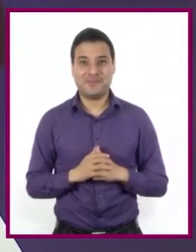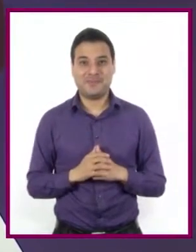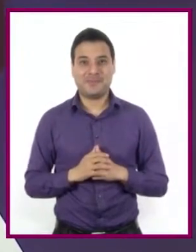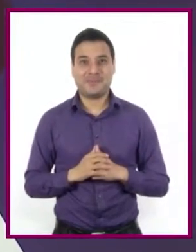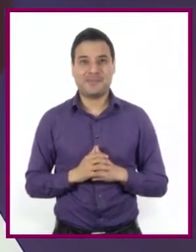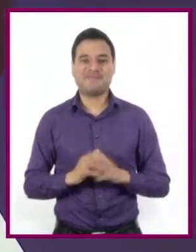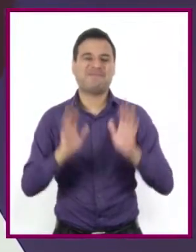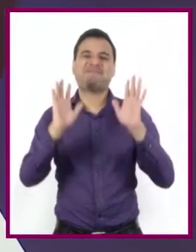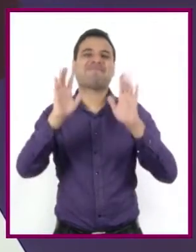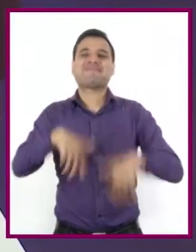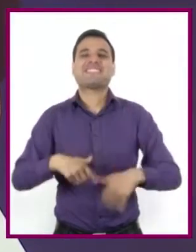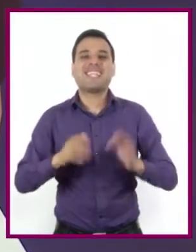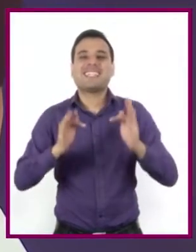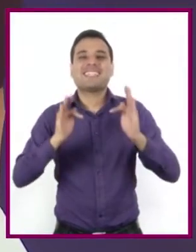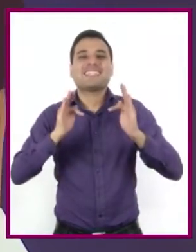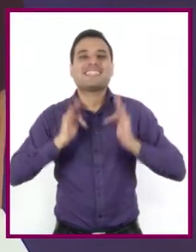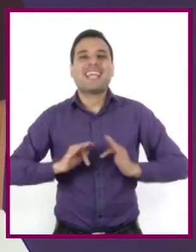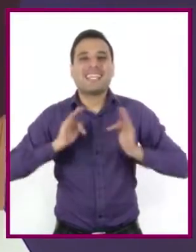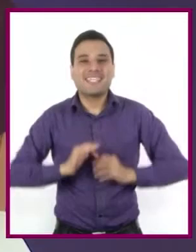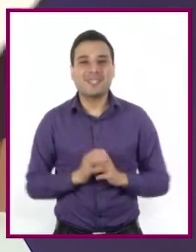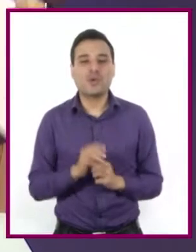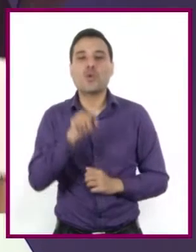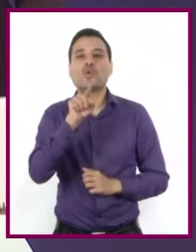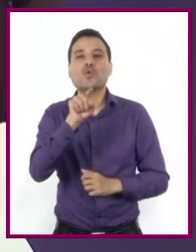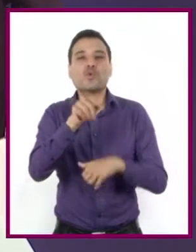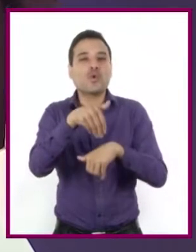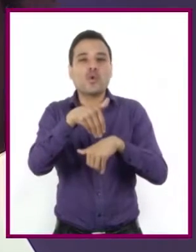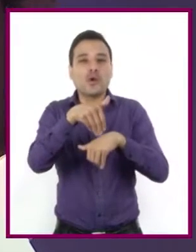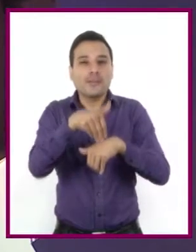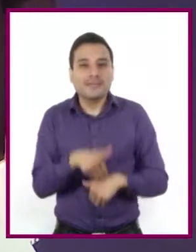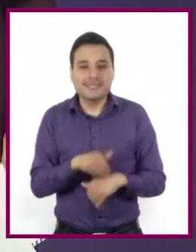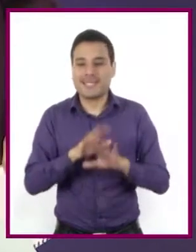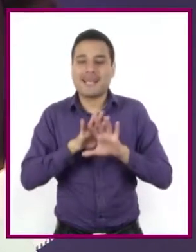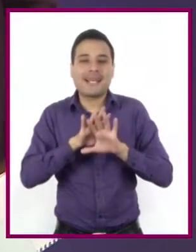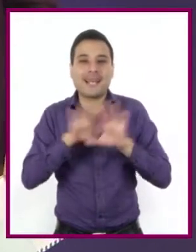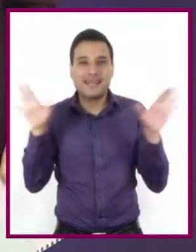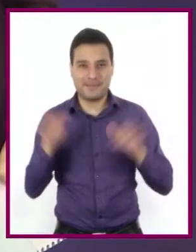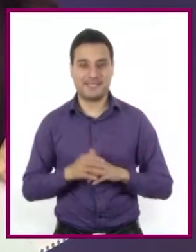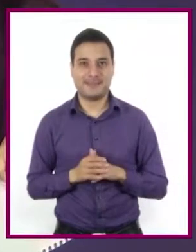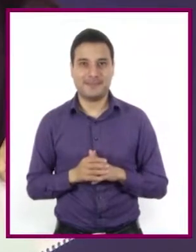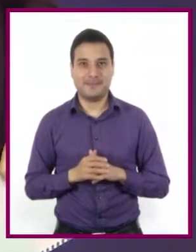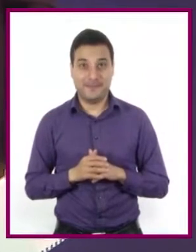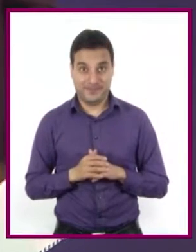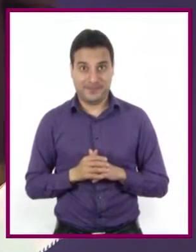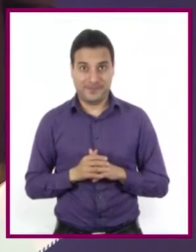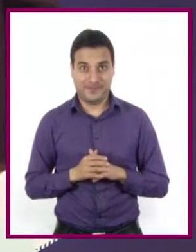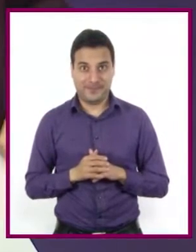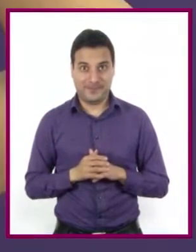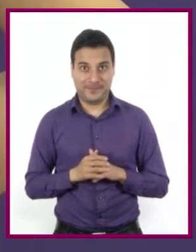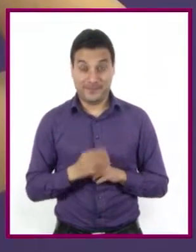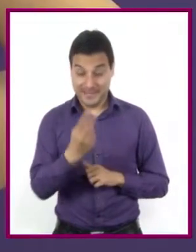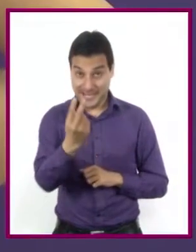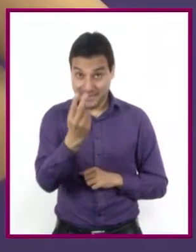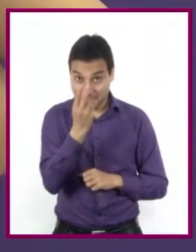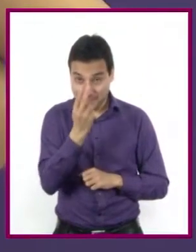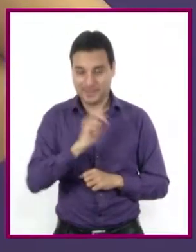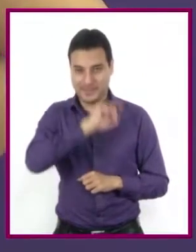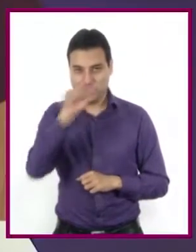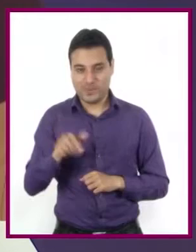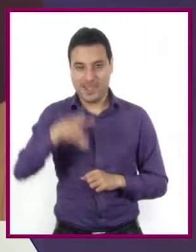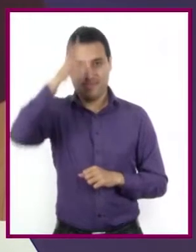No tienen de qué preocuparse, solo vayan siguiendo lo que les voy a indicar y observen cómo lo realizo.